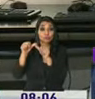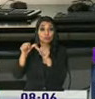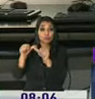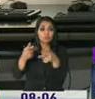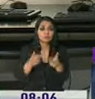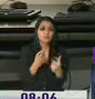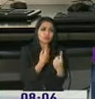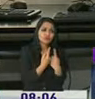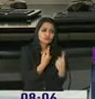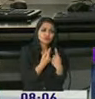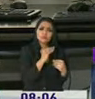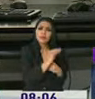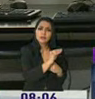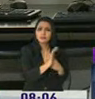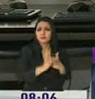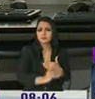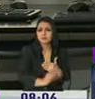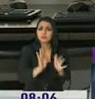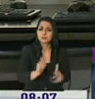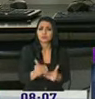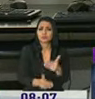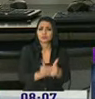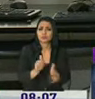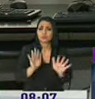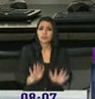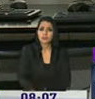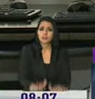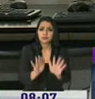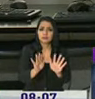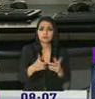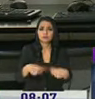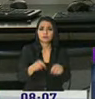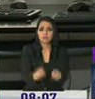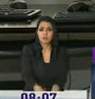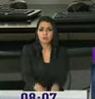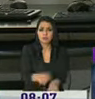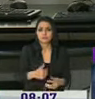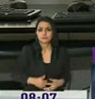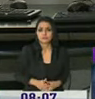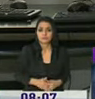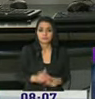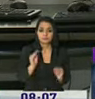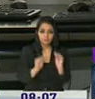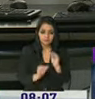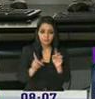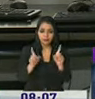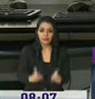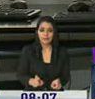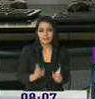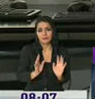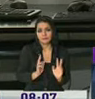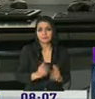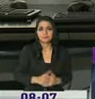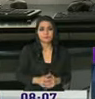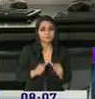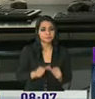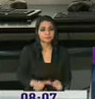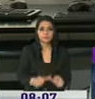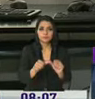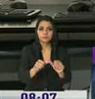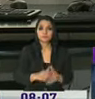de socialización. Es un proceso que inclusive está estipulado en los contratos que debe darse esa actividad de manera permanente.